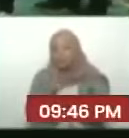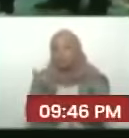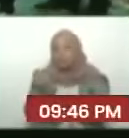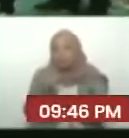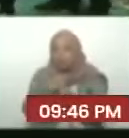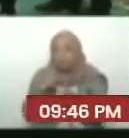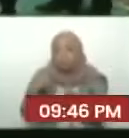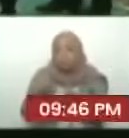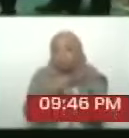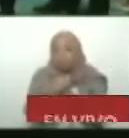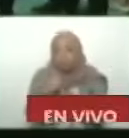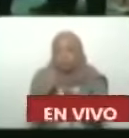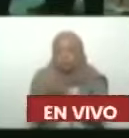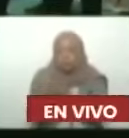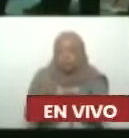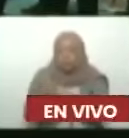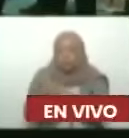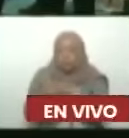difíciles a veces de